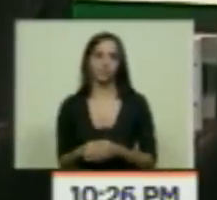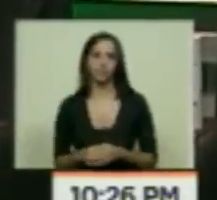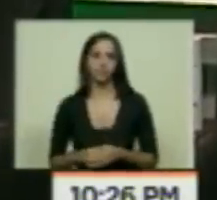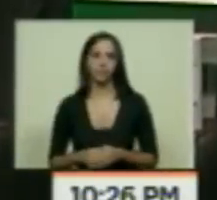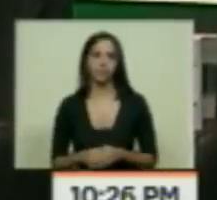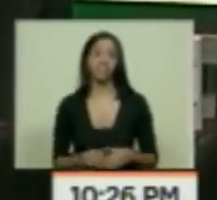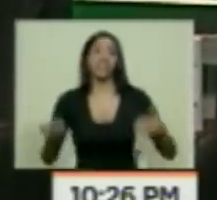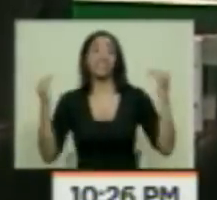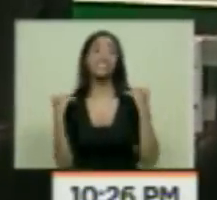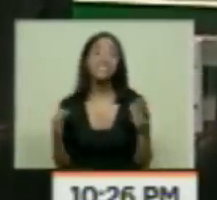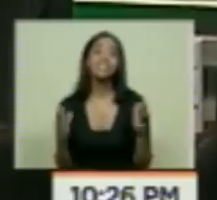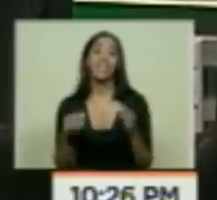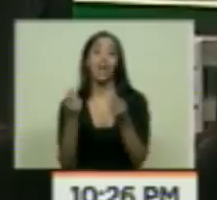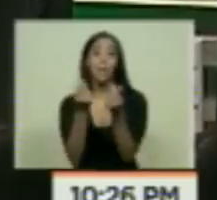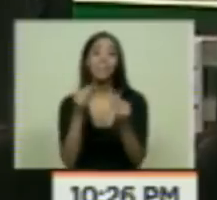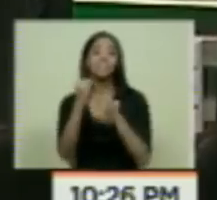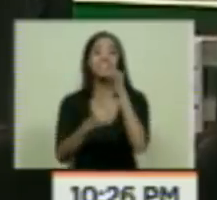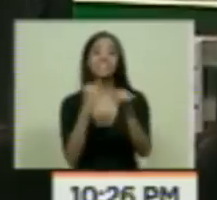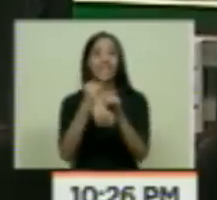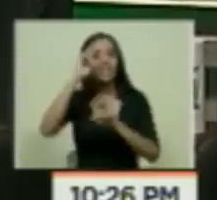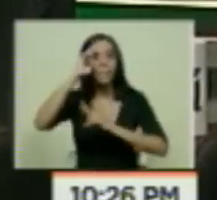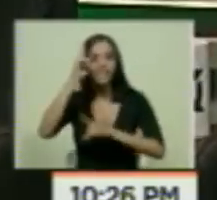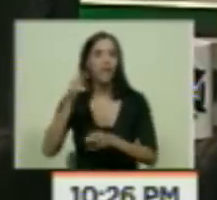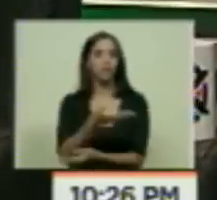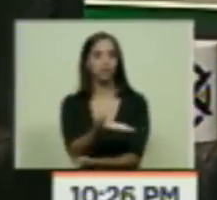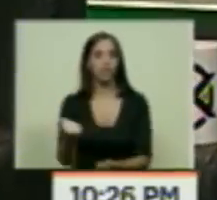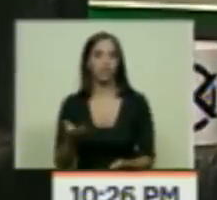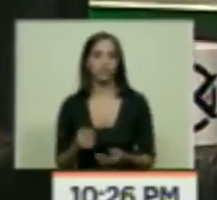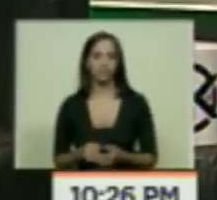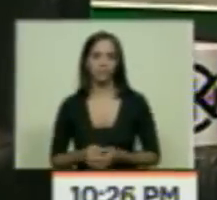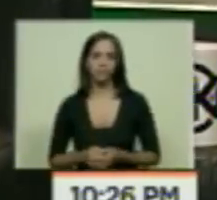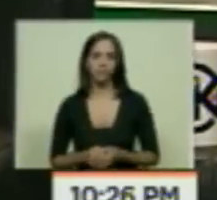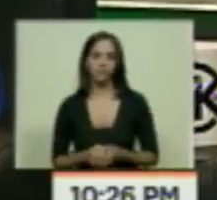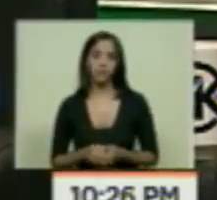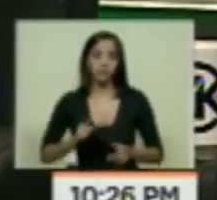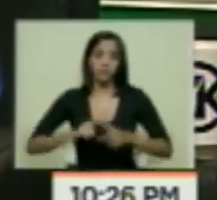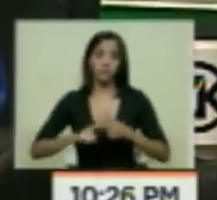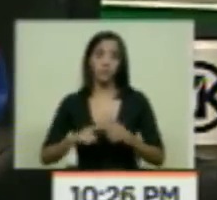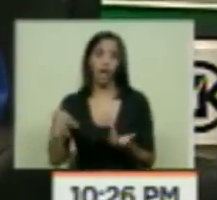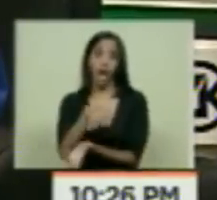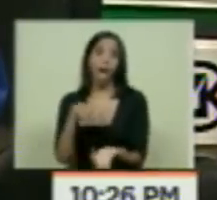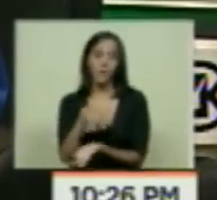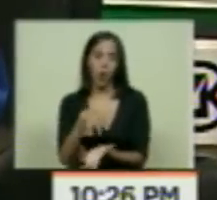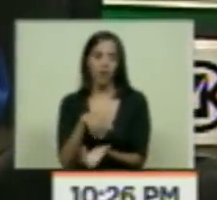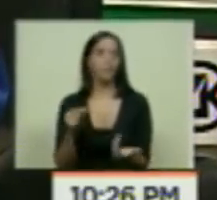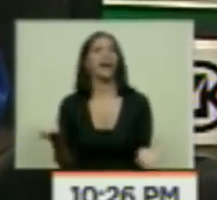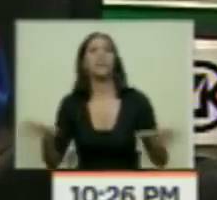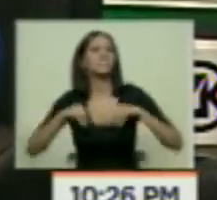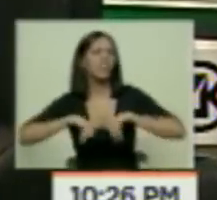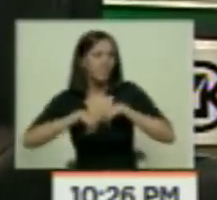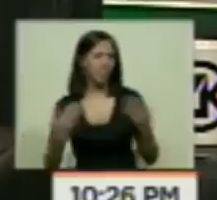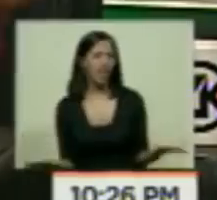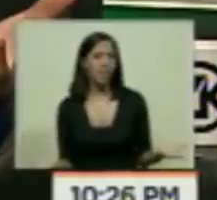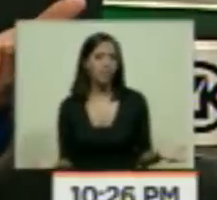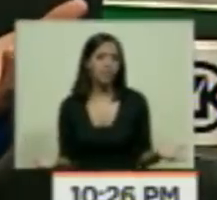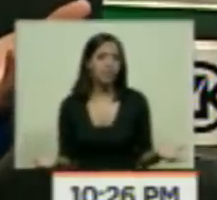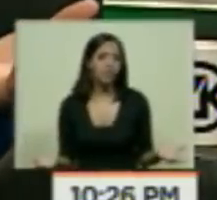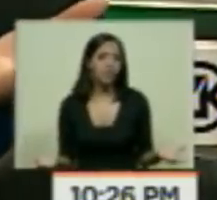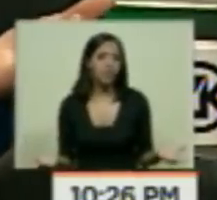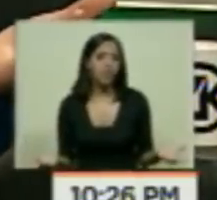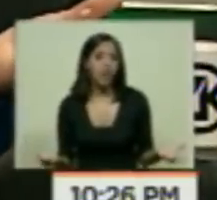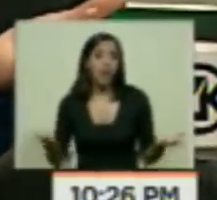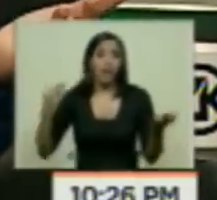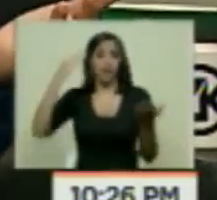los precios internacionales están respetando ustedes. Entonces, el problema era reconocerle que la filantropía